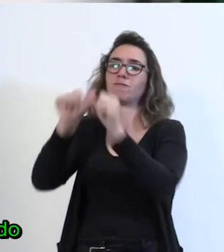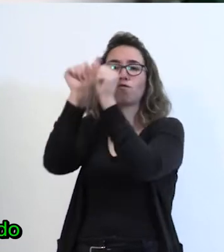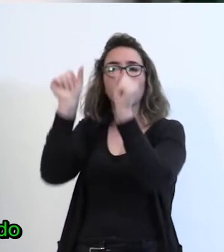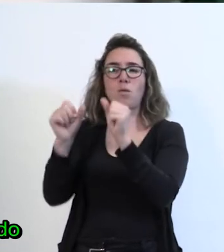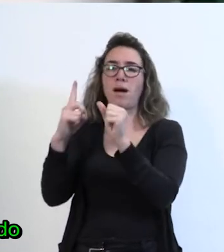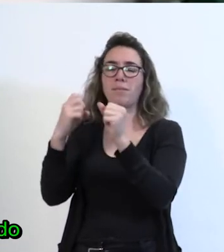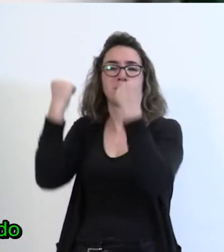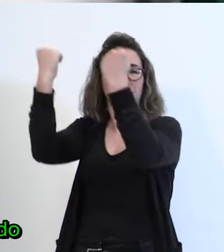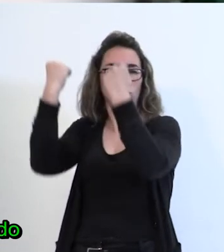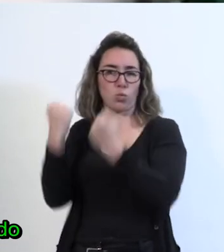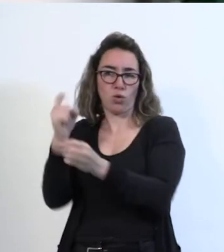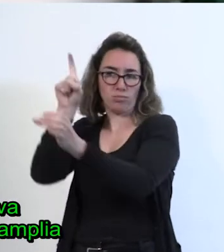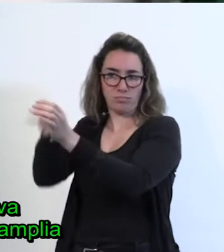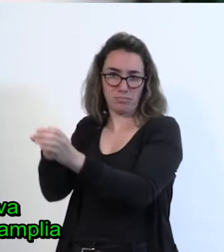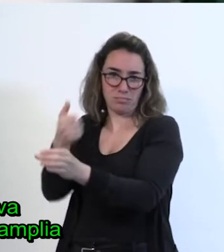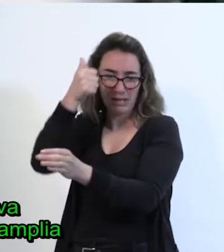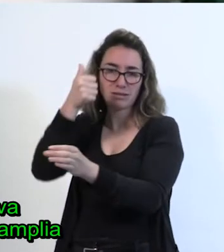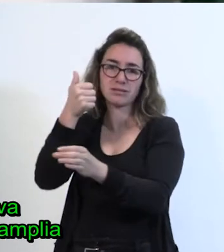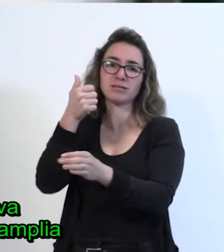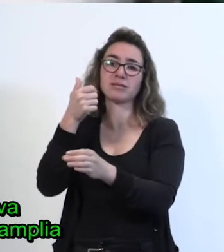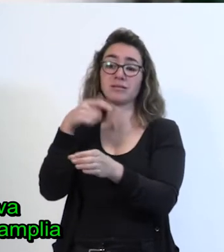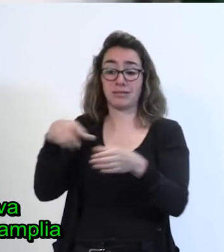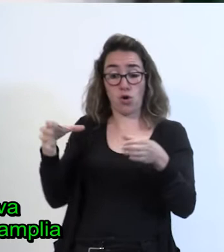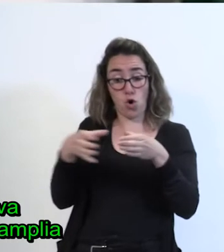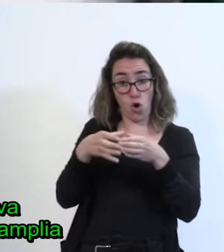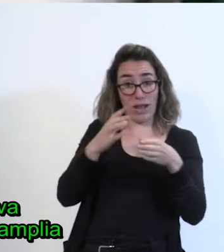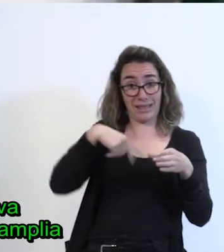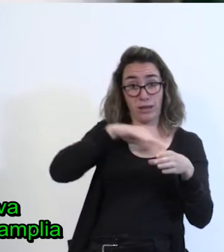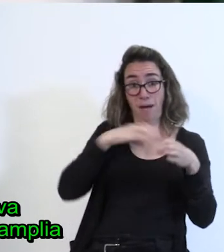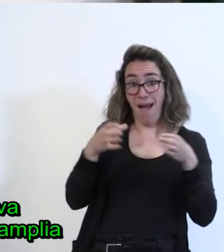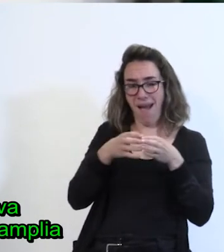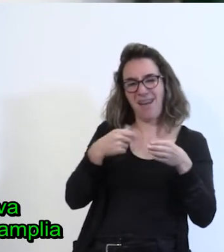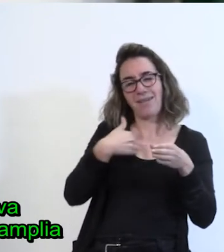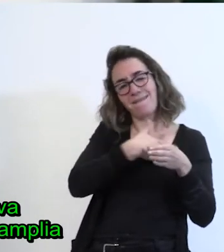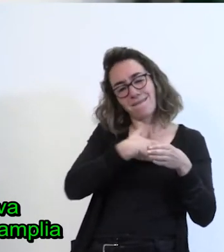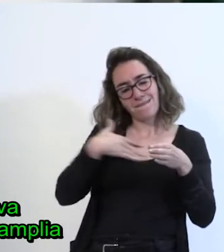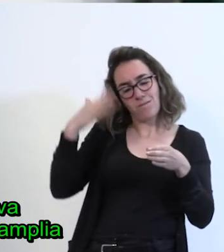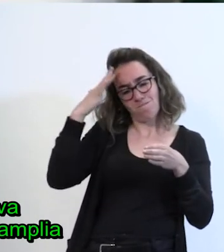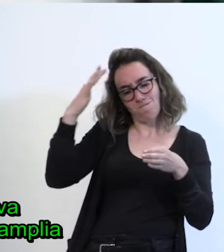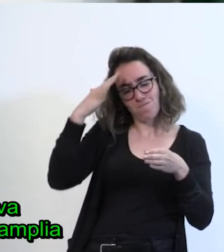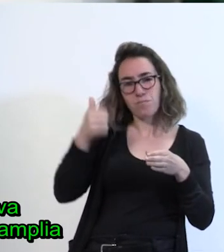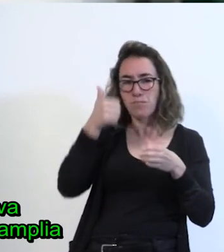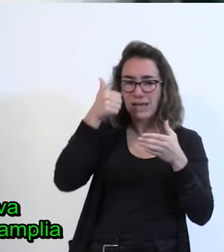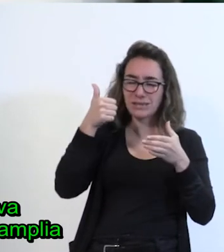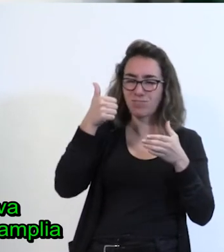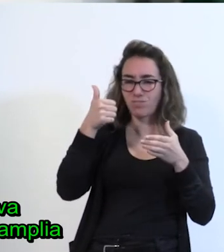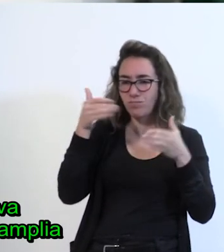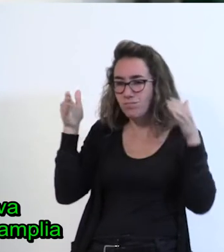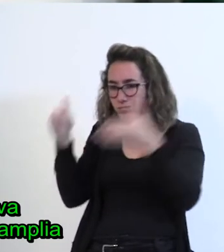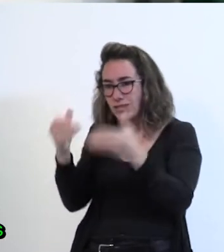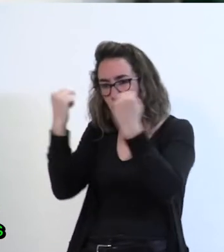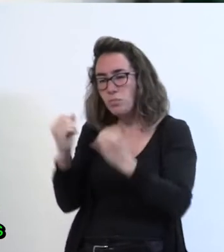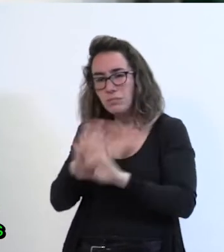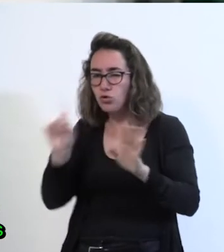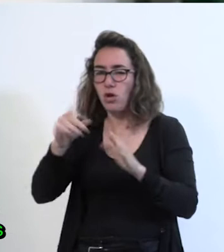más institucionalizado y las que estábamos en la colectiva queríamos hacer una dedicación más